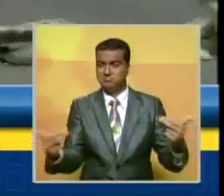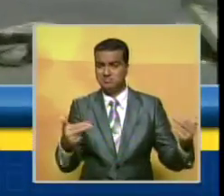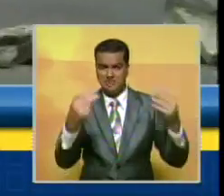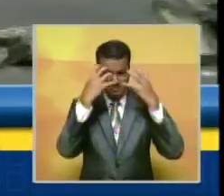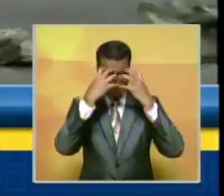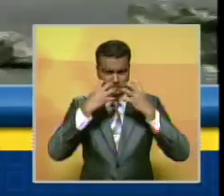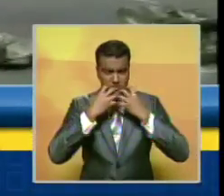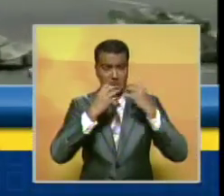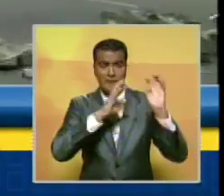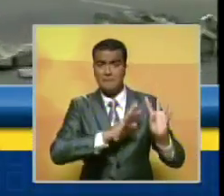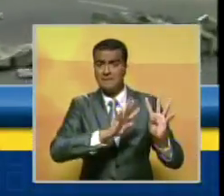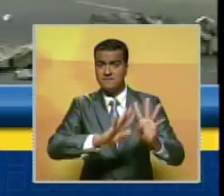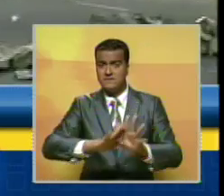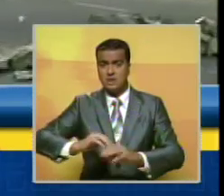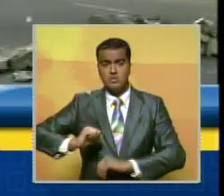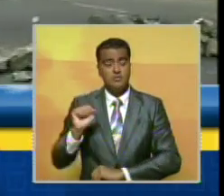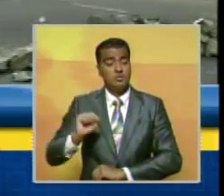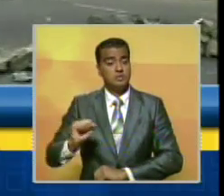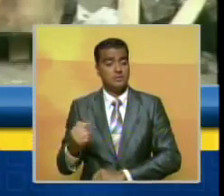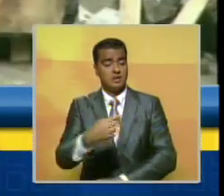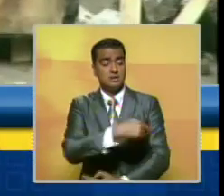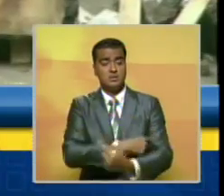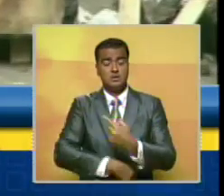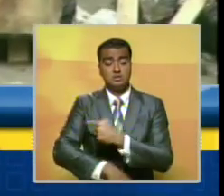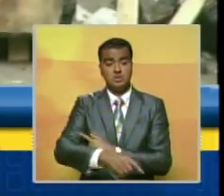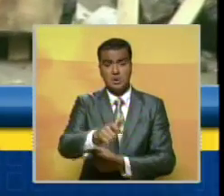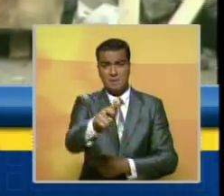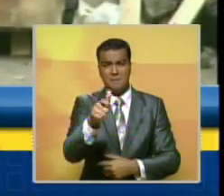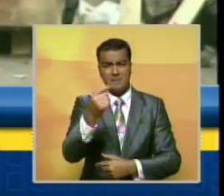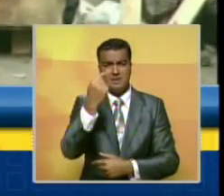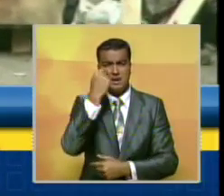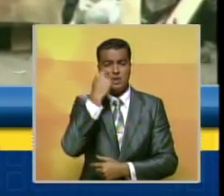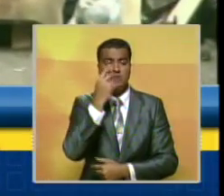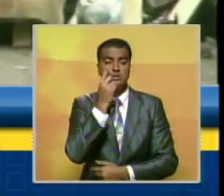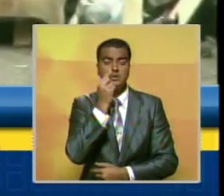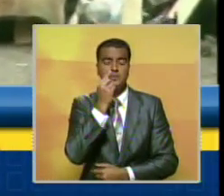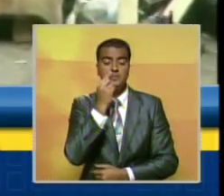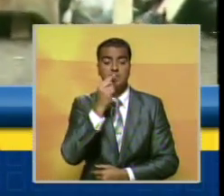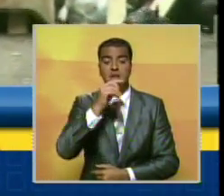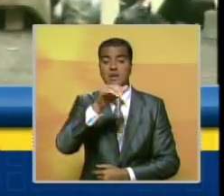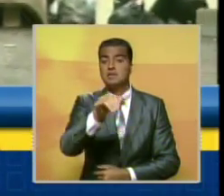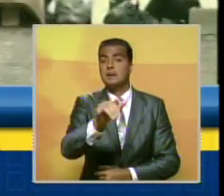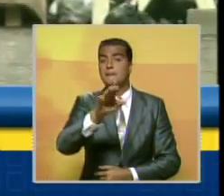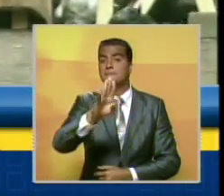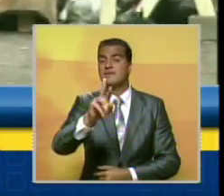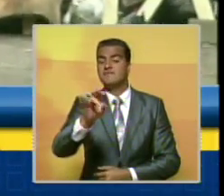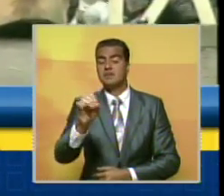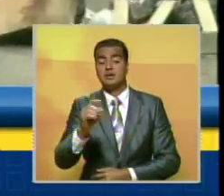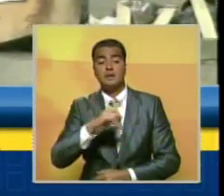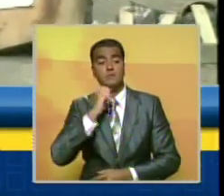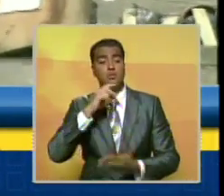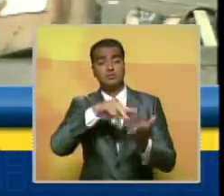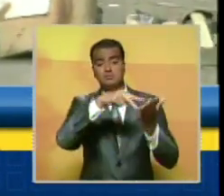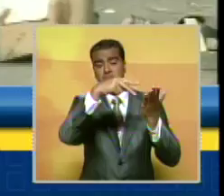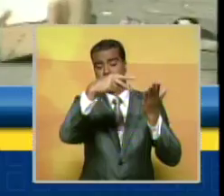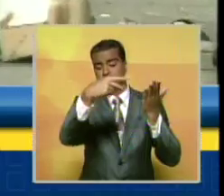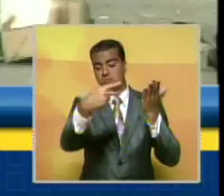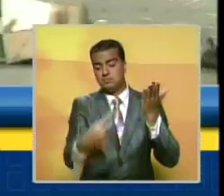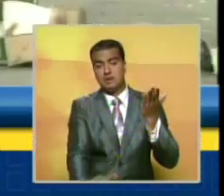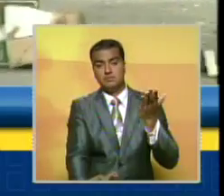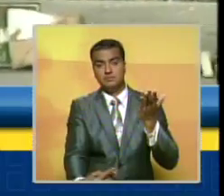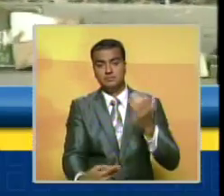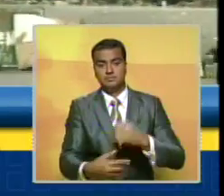uniformados y manifestantes, resultó herido con impacto de perdigón en el ojo el señor Jimmy Vargas, quien cayó de un segundo piso de un